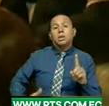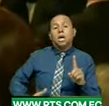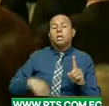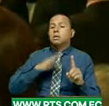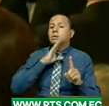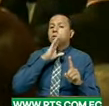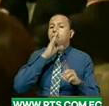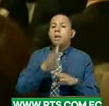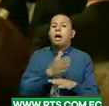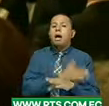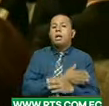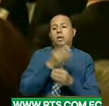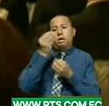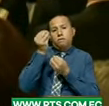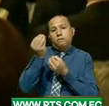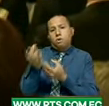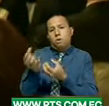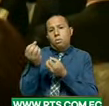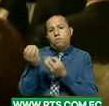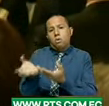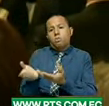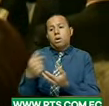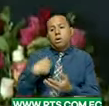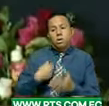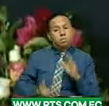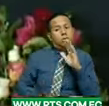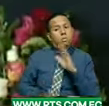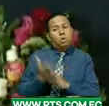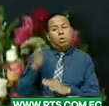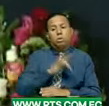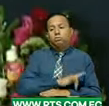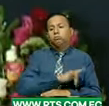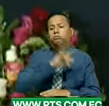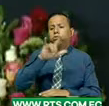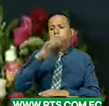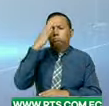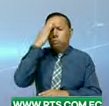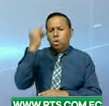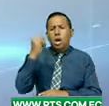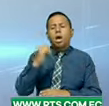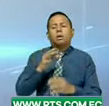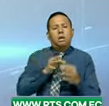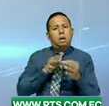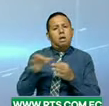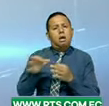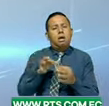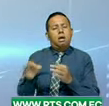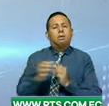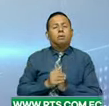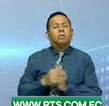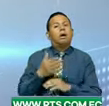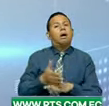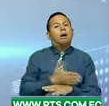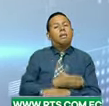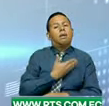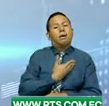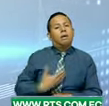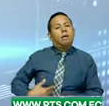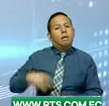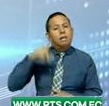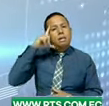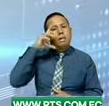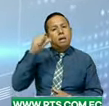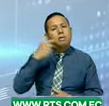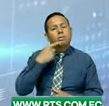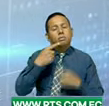legislativo con antelación el periodo de salida del país y las razones de su ausencia. Adicionalmente, Guillermo Lasso, mediante decreto